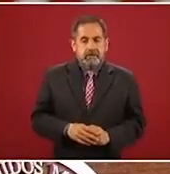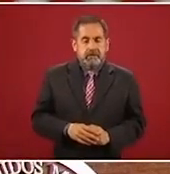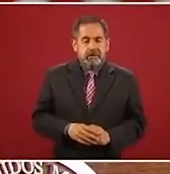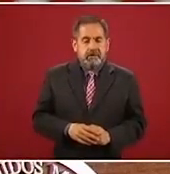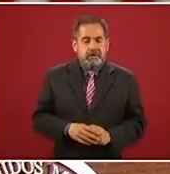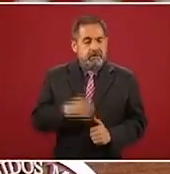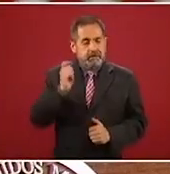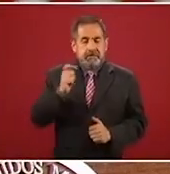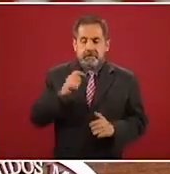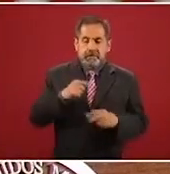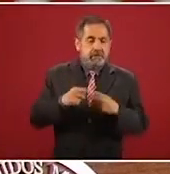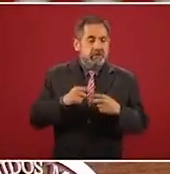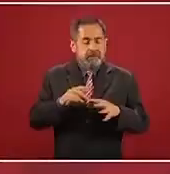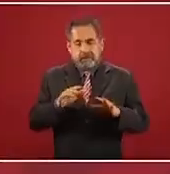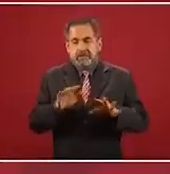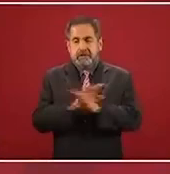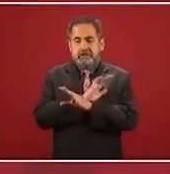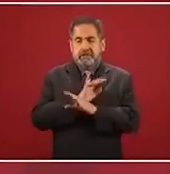cambiemos,